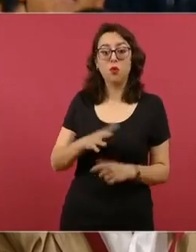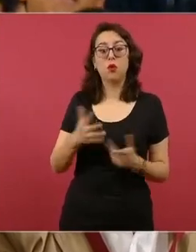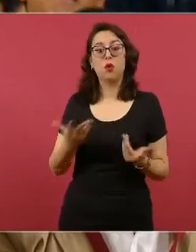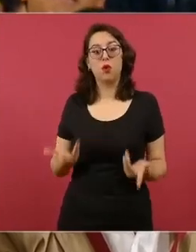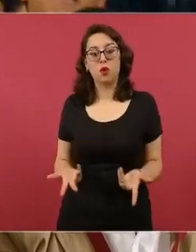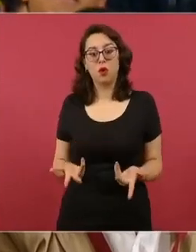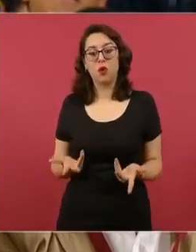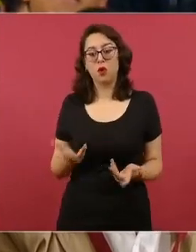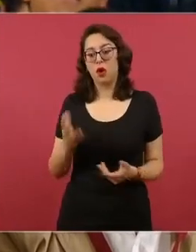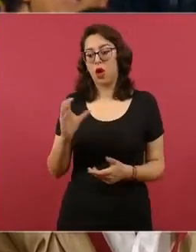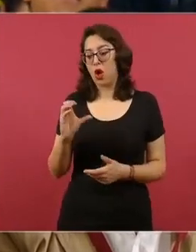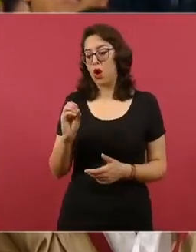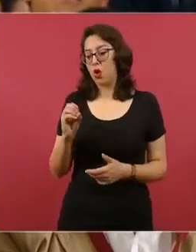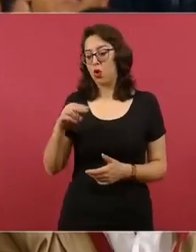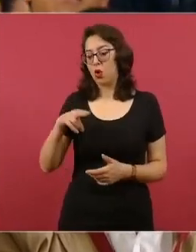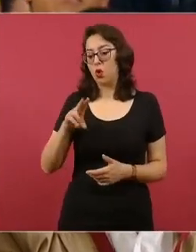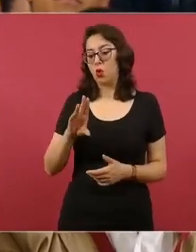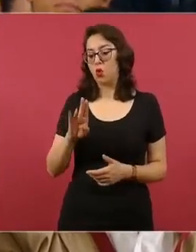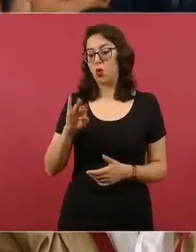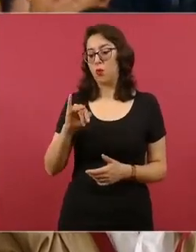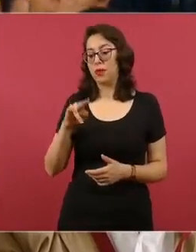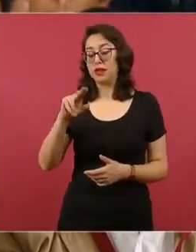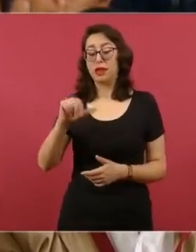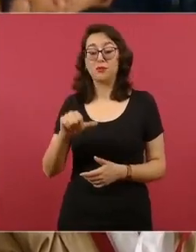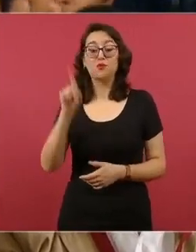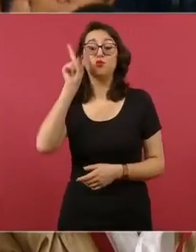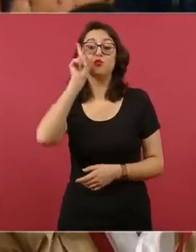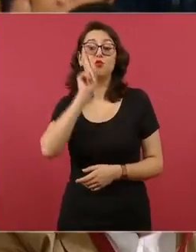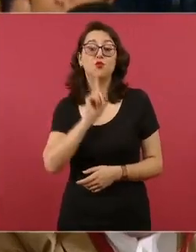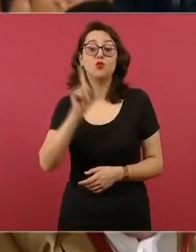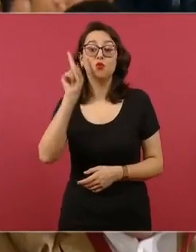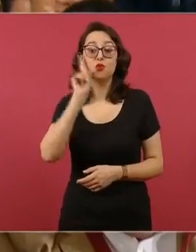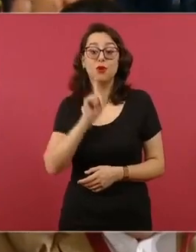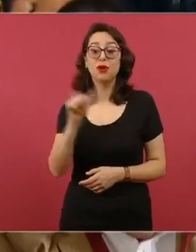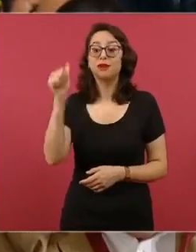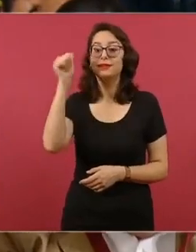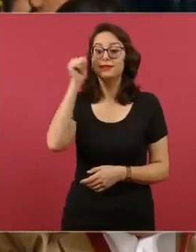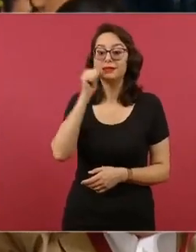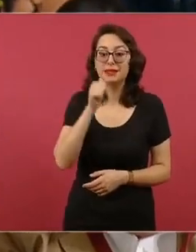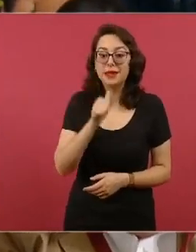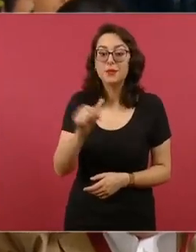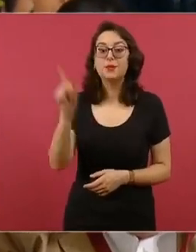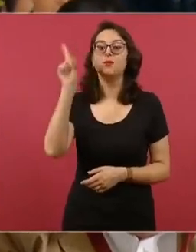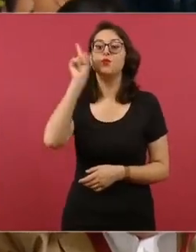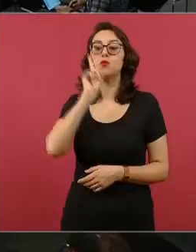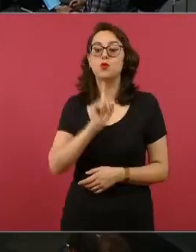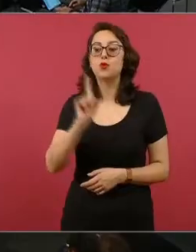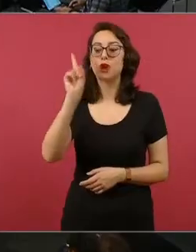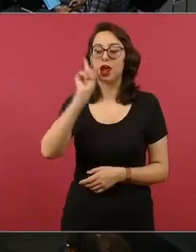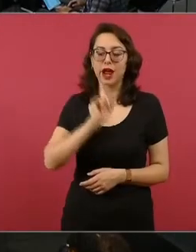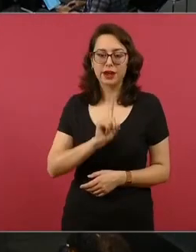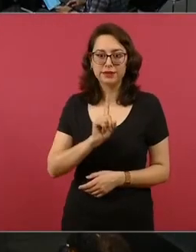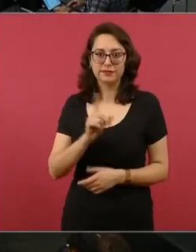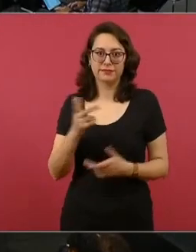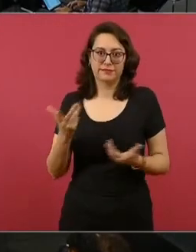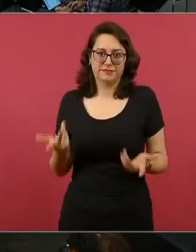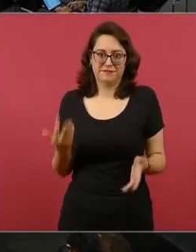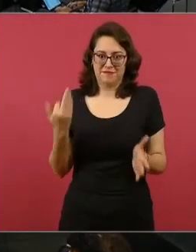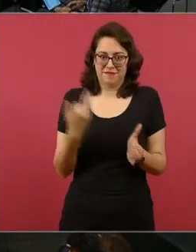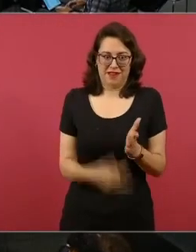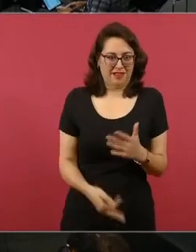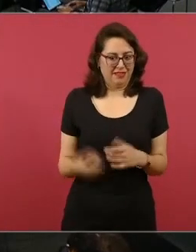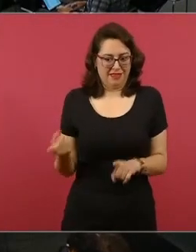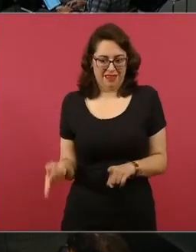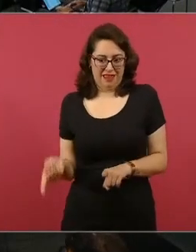de viudo o concubino, siendo el artículo discriminatorio. Debo decirle que la Suprema Corte de